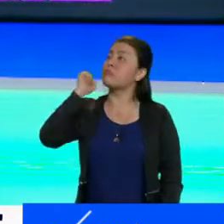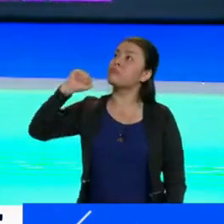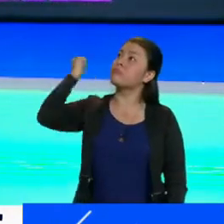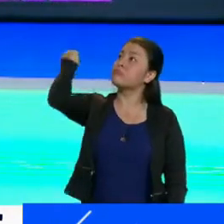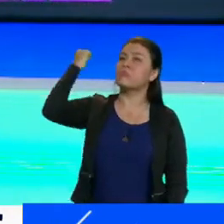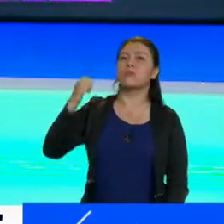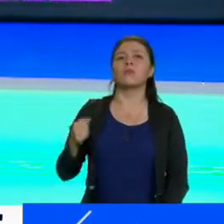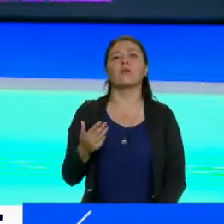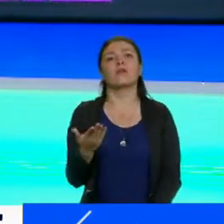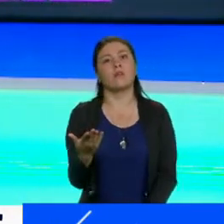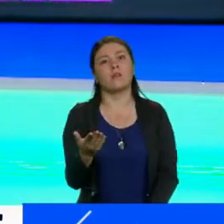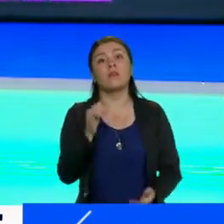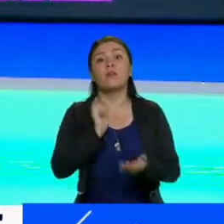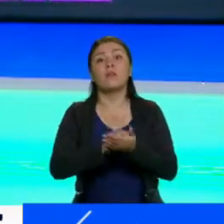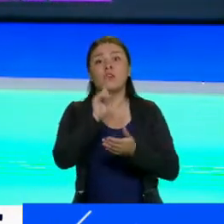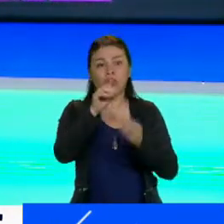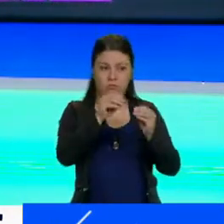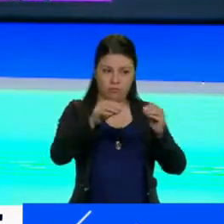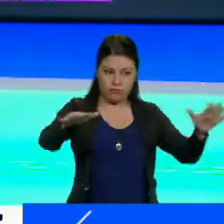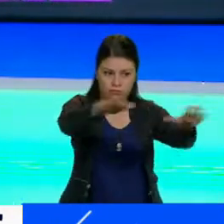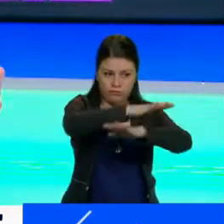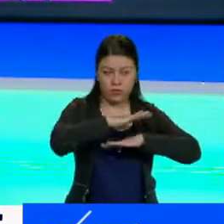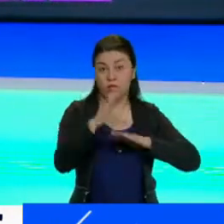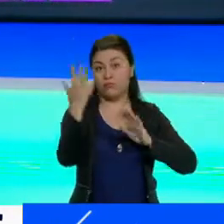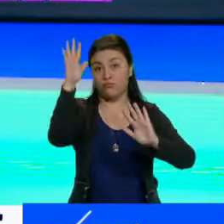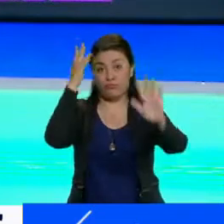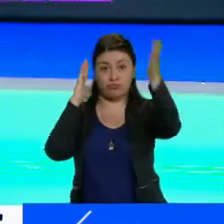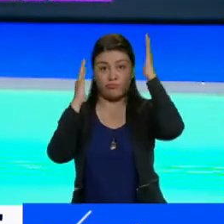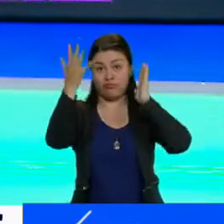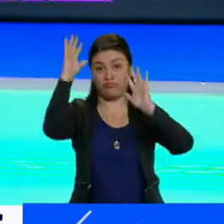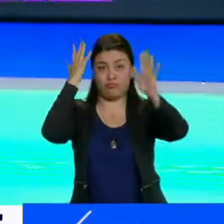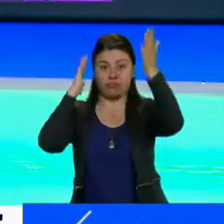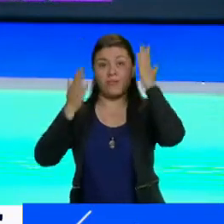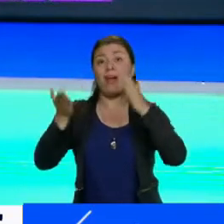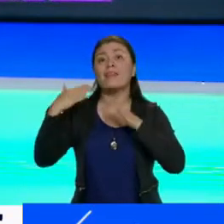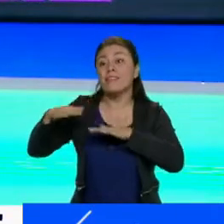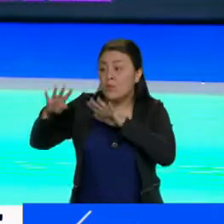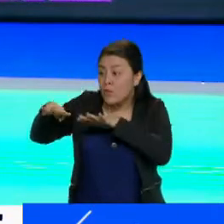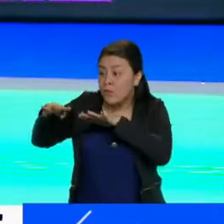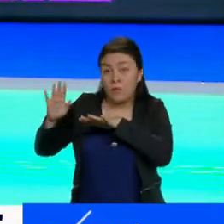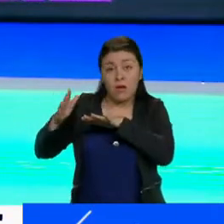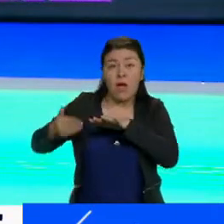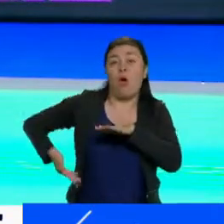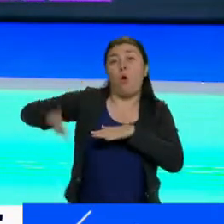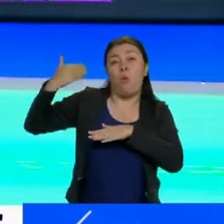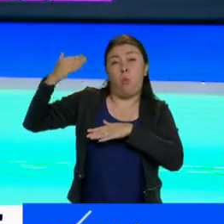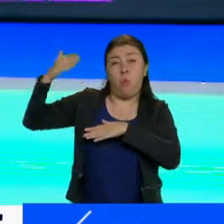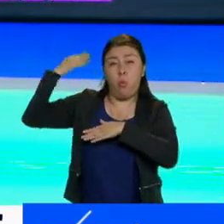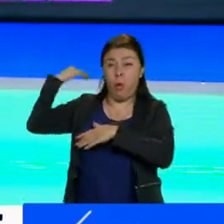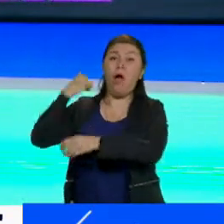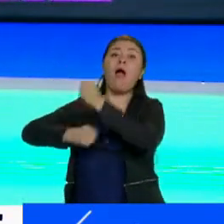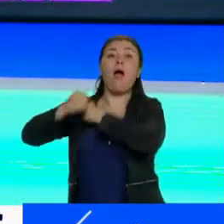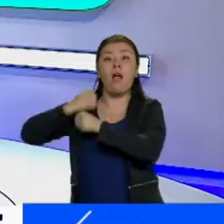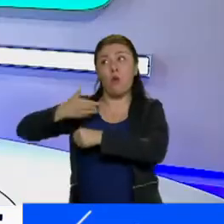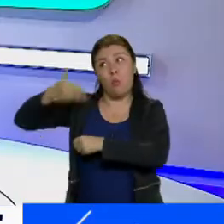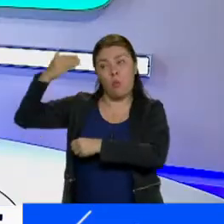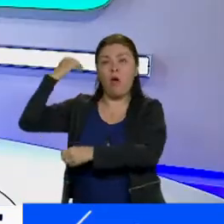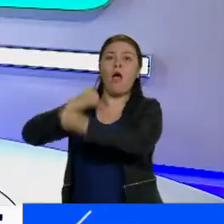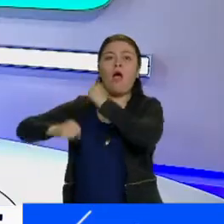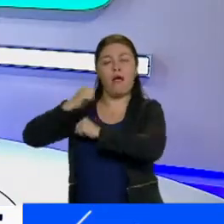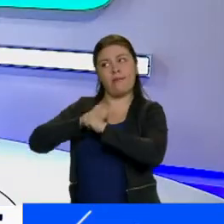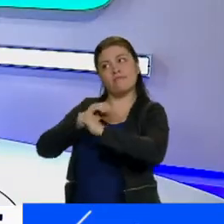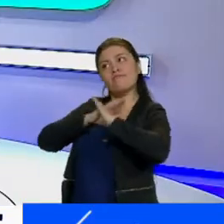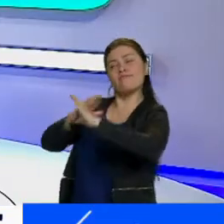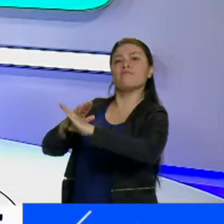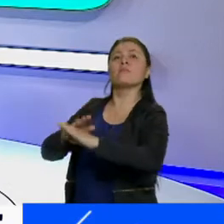situación geográfica, a una deforestación que no ocurrió hace 9 meses, sino viene ocurriendo desde hace años, ¿realmente se pudo haber hecho